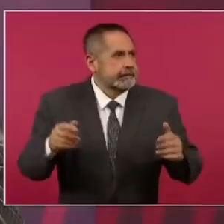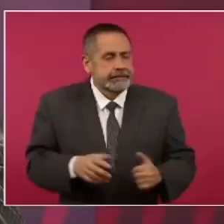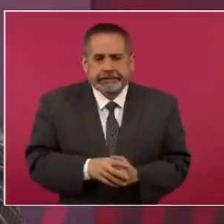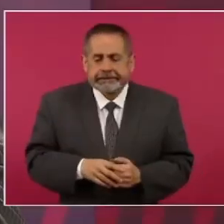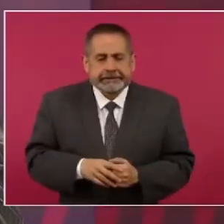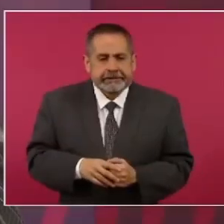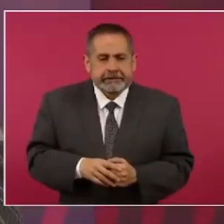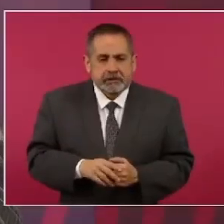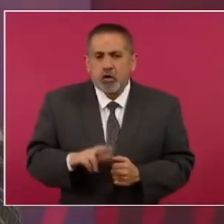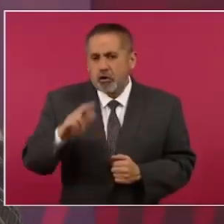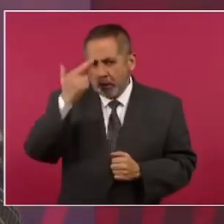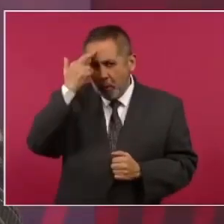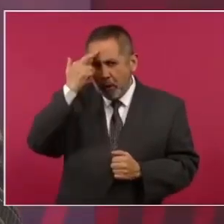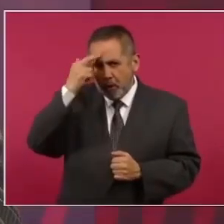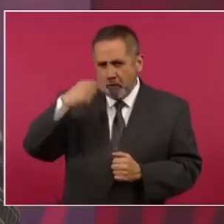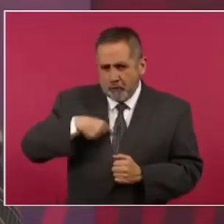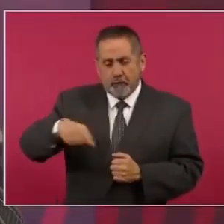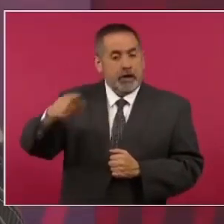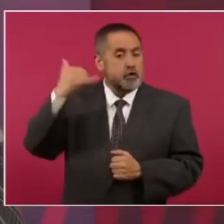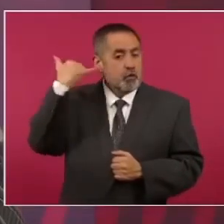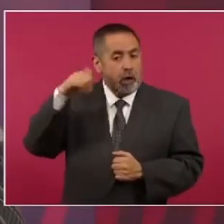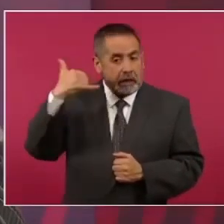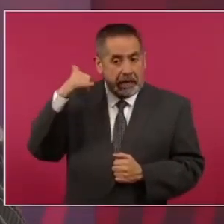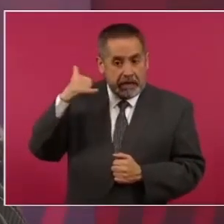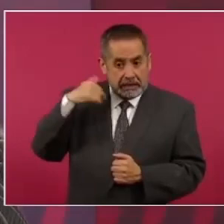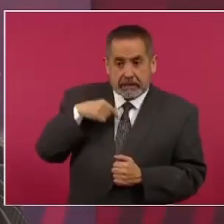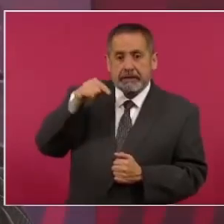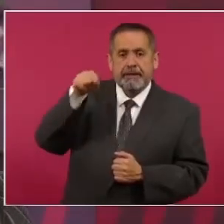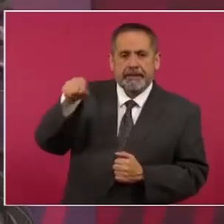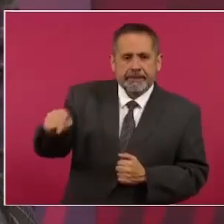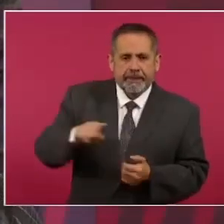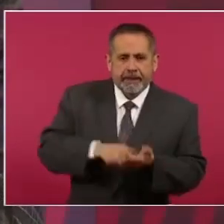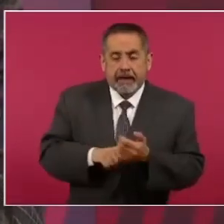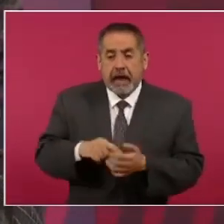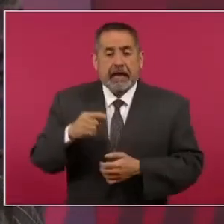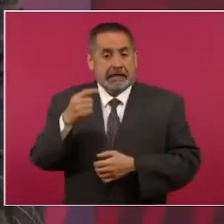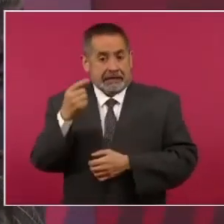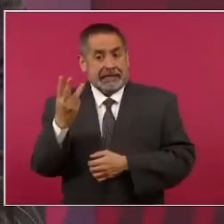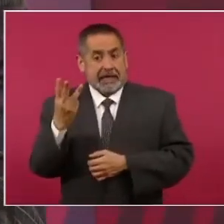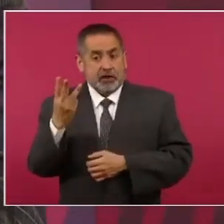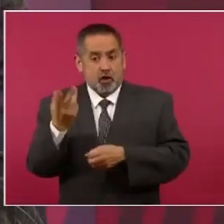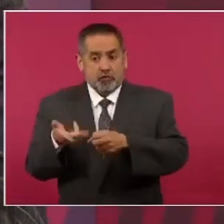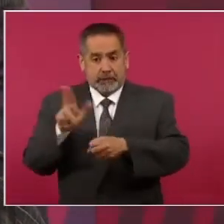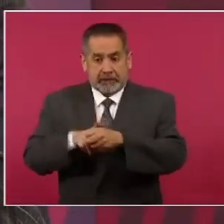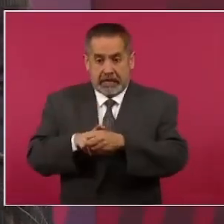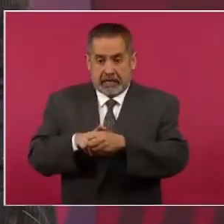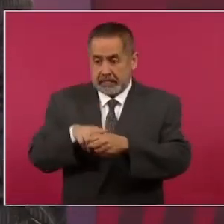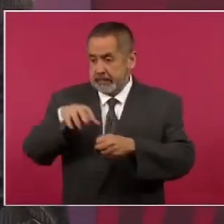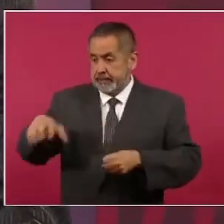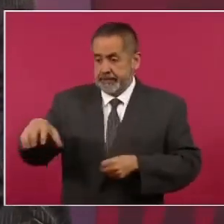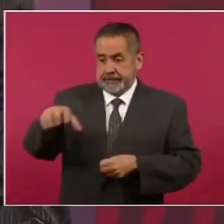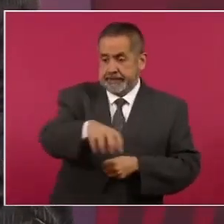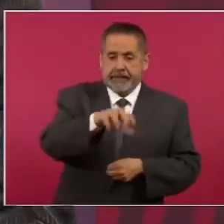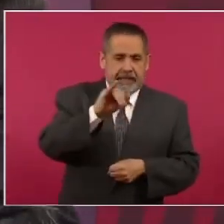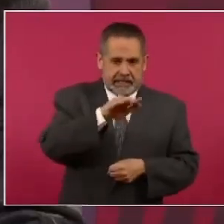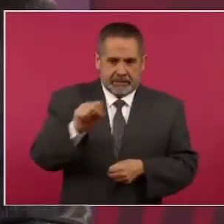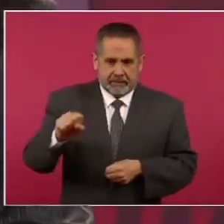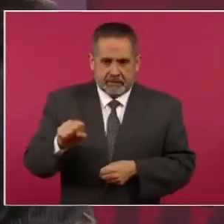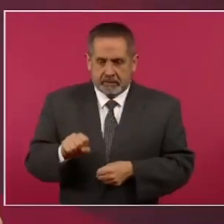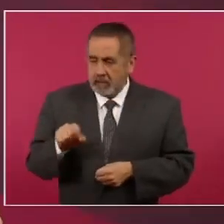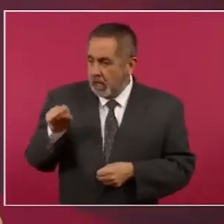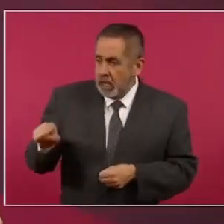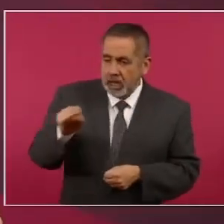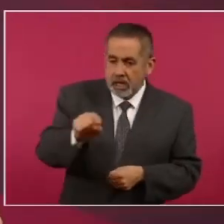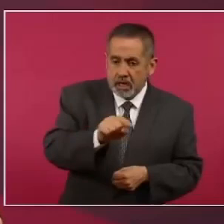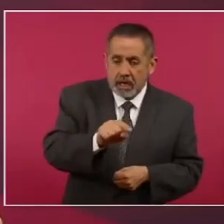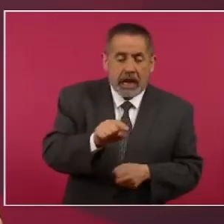recuerdo que fuimos a Yucatán y hay 3 hospitales del IMSS Bienestar y en ninguno de los